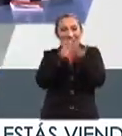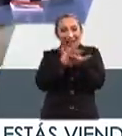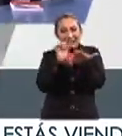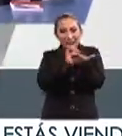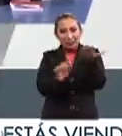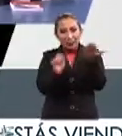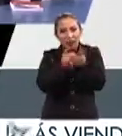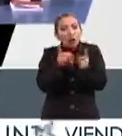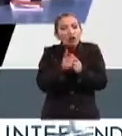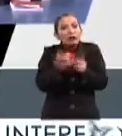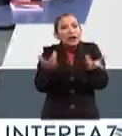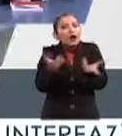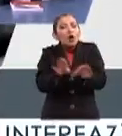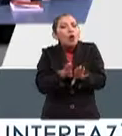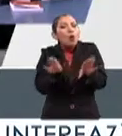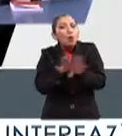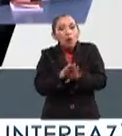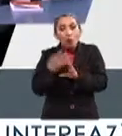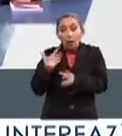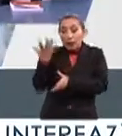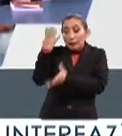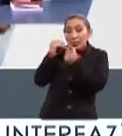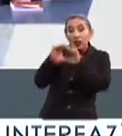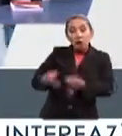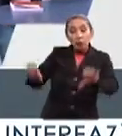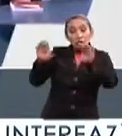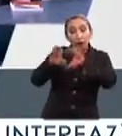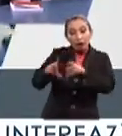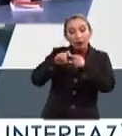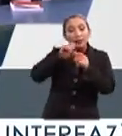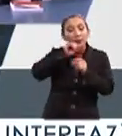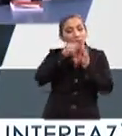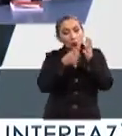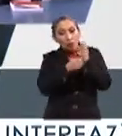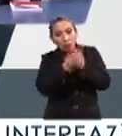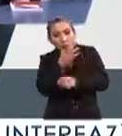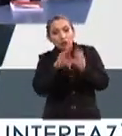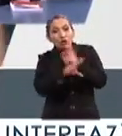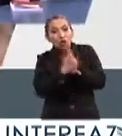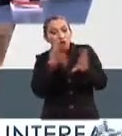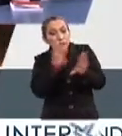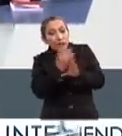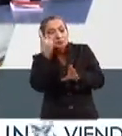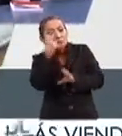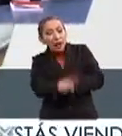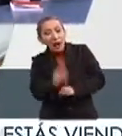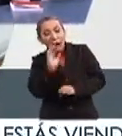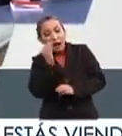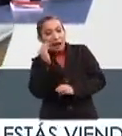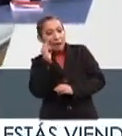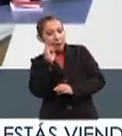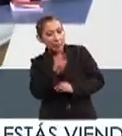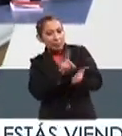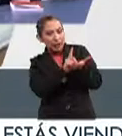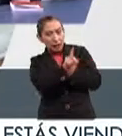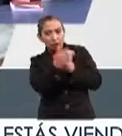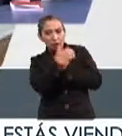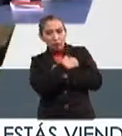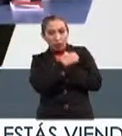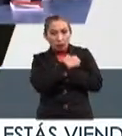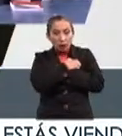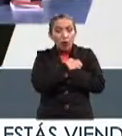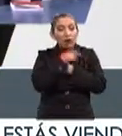alfabetización, por ejemplo, la alfabetización digital, los nuevos productos, los nuevos mecanismos de reconocimientos de derechos